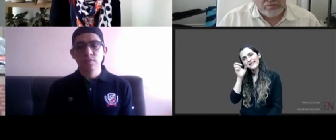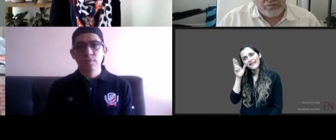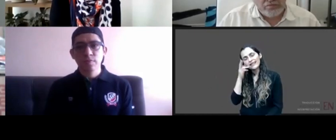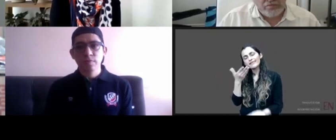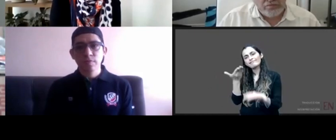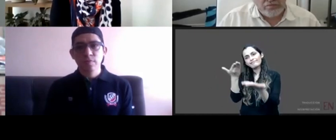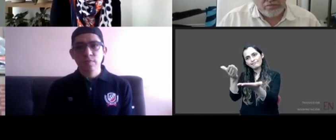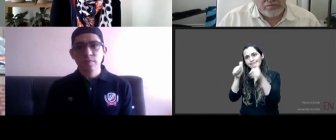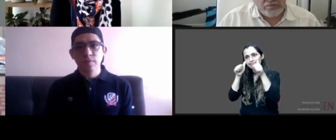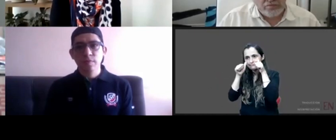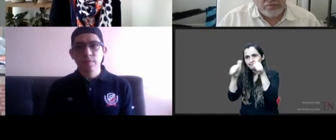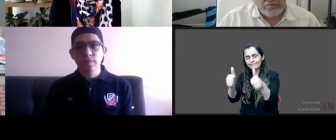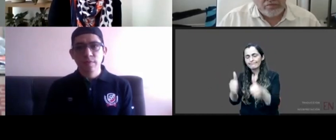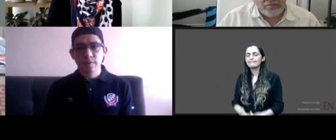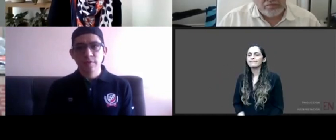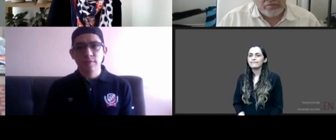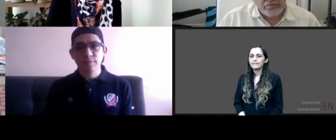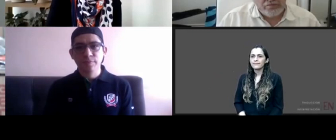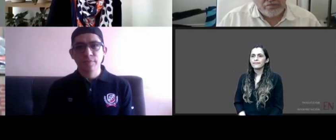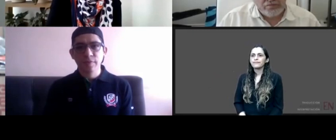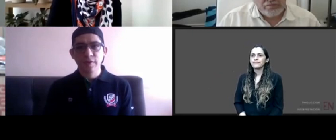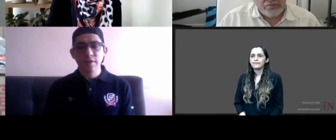atención.